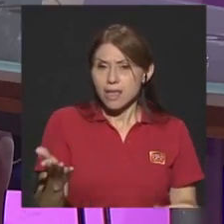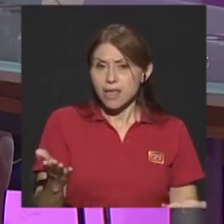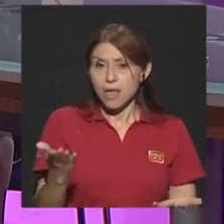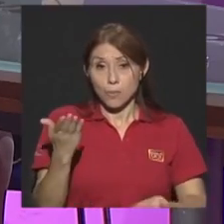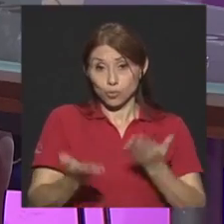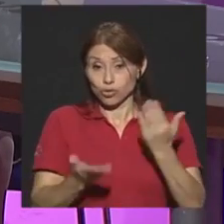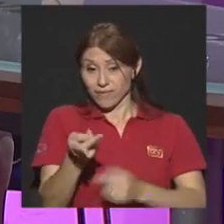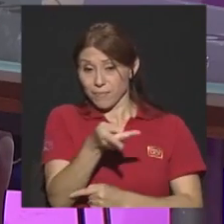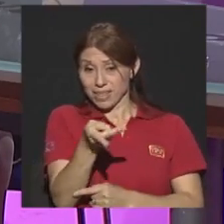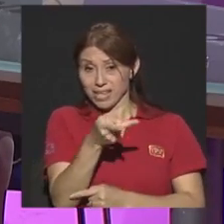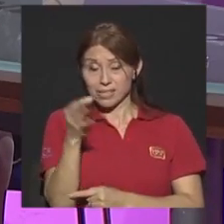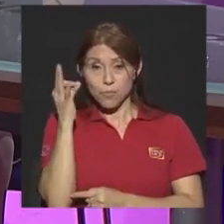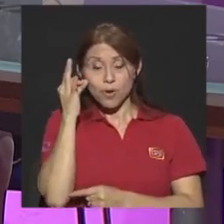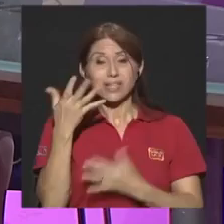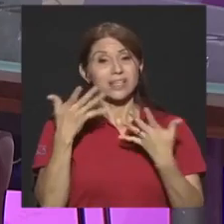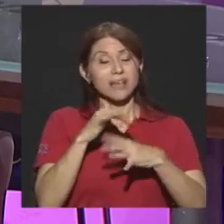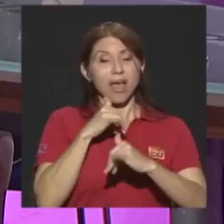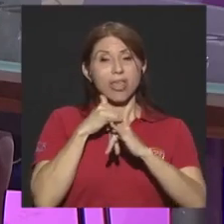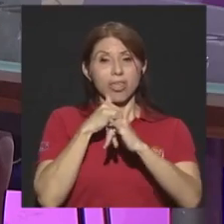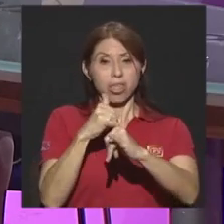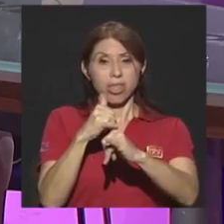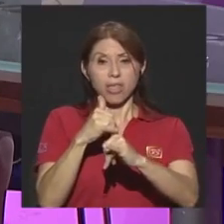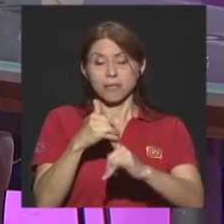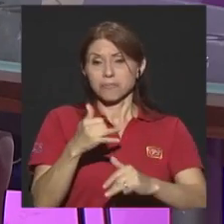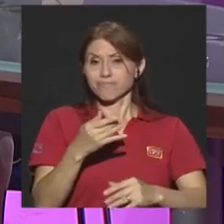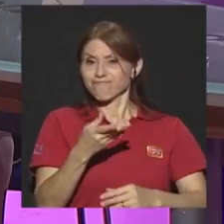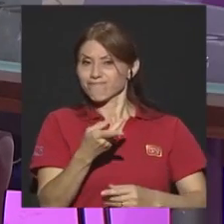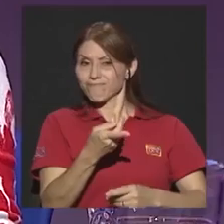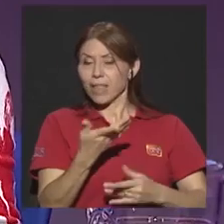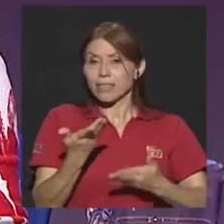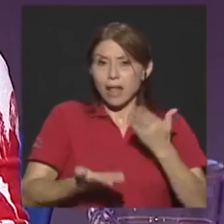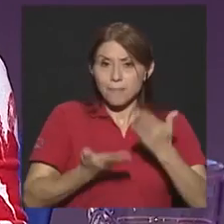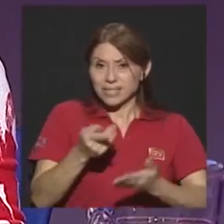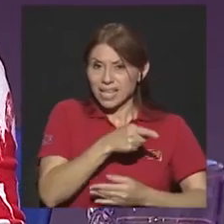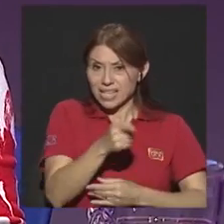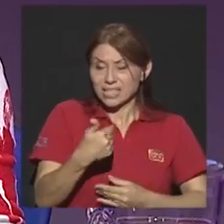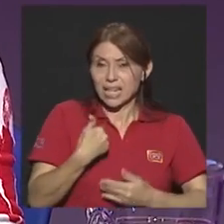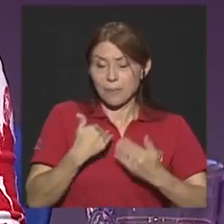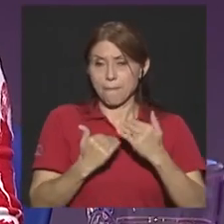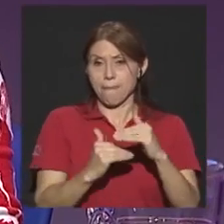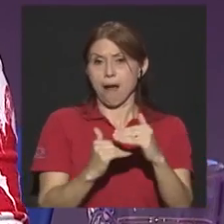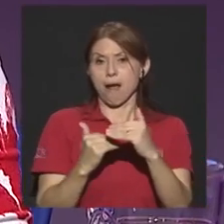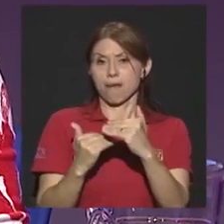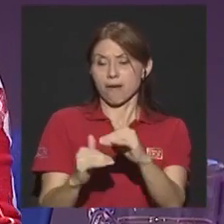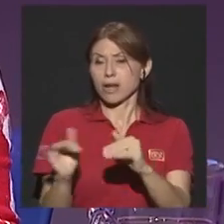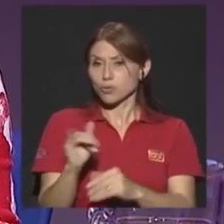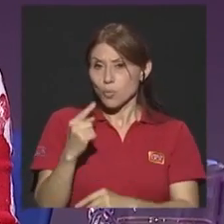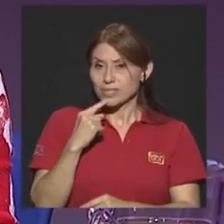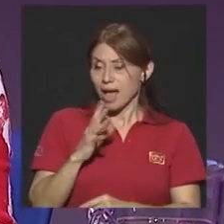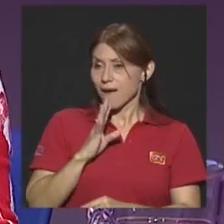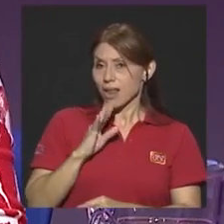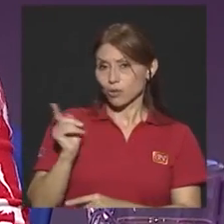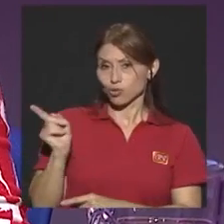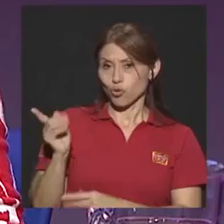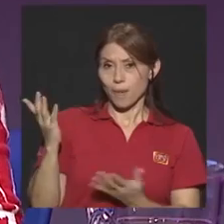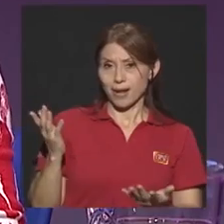están enfrentando todas estas barreras de las que está hablando Xiomara? Hoy se estarán preguntando, uy, ¿para qué denuncié? Vean